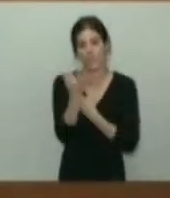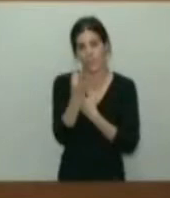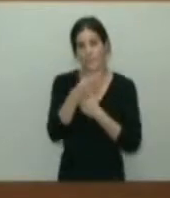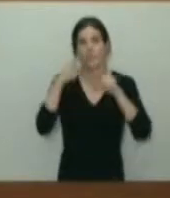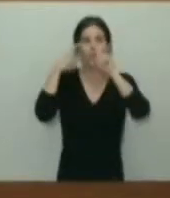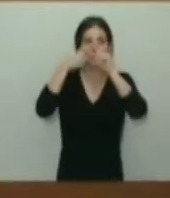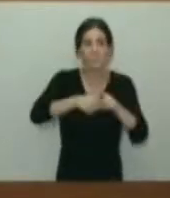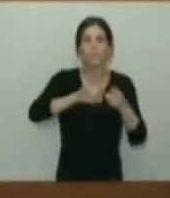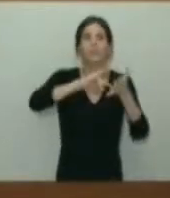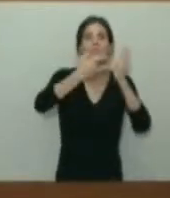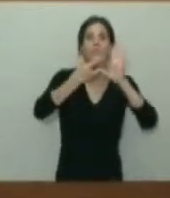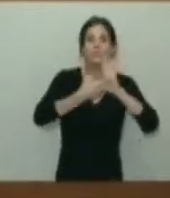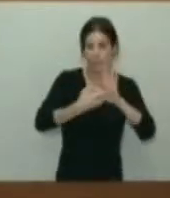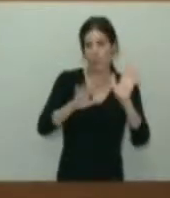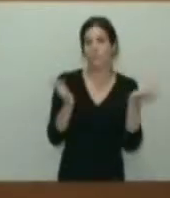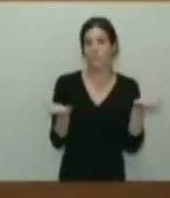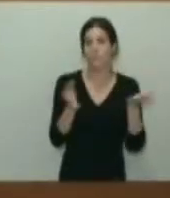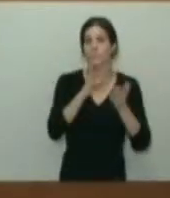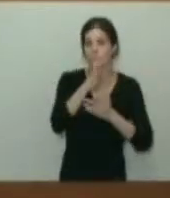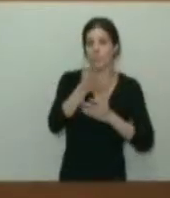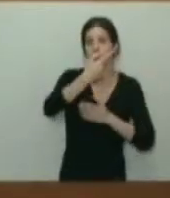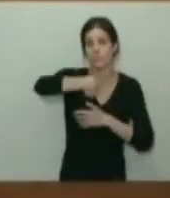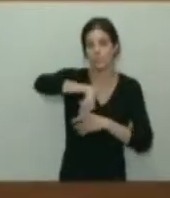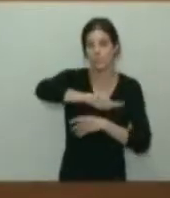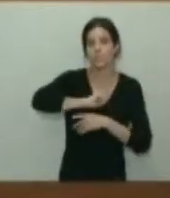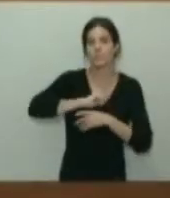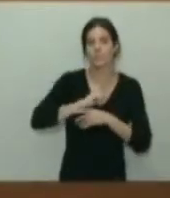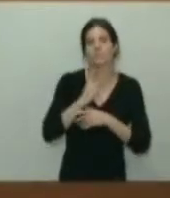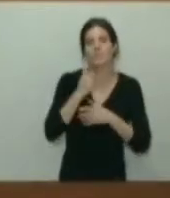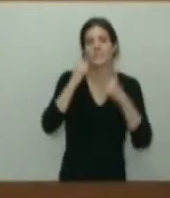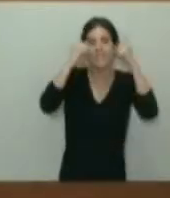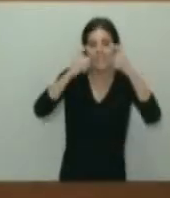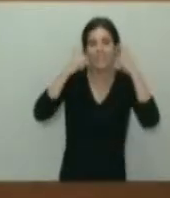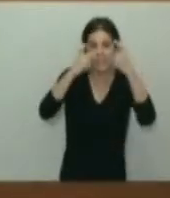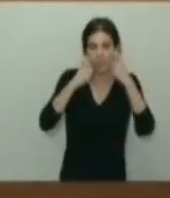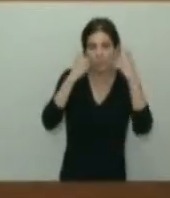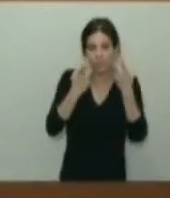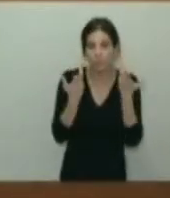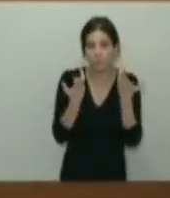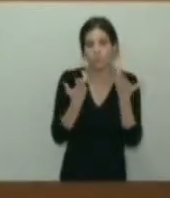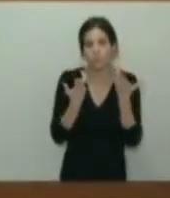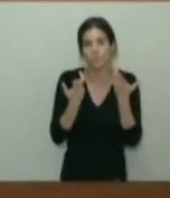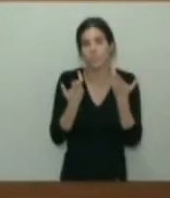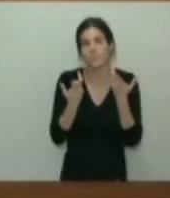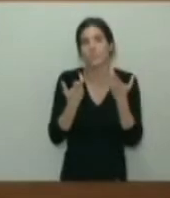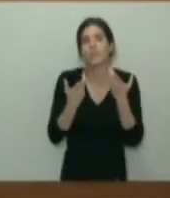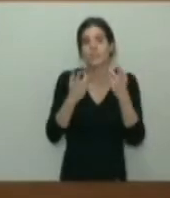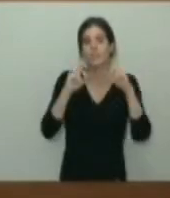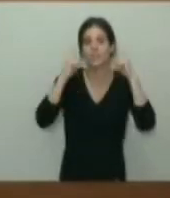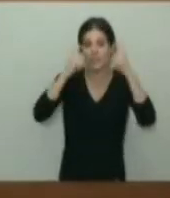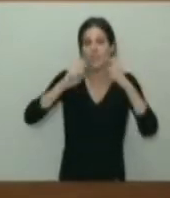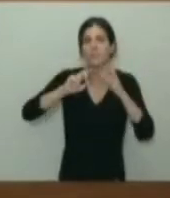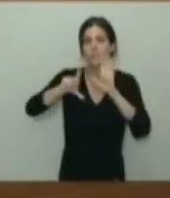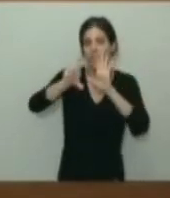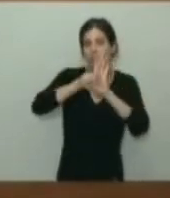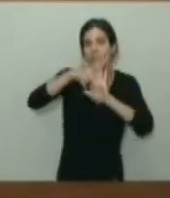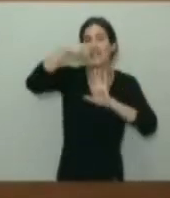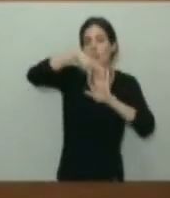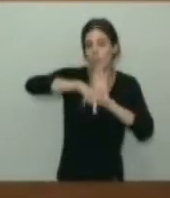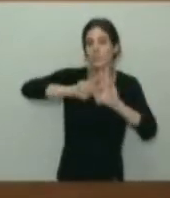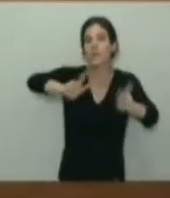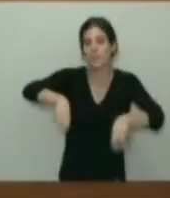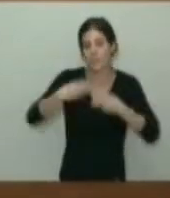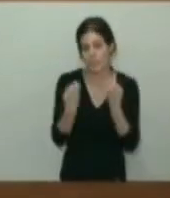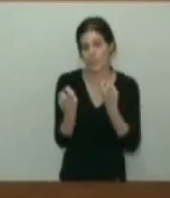tenemos competencias, pero sí promoveremos su reforma en los ámbitos de la normativa básica de carácter